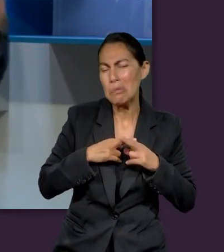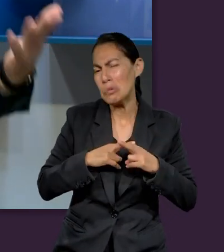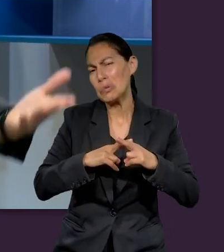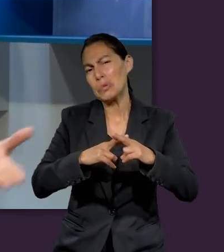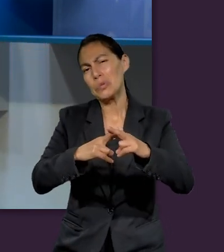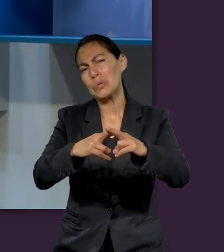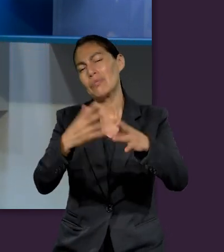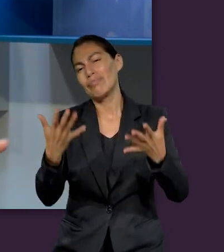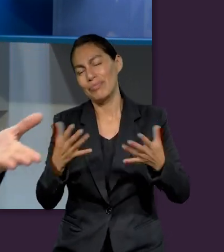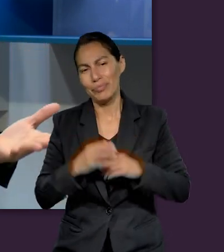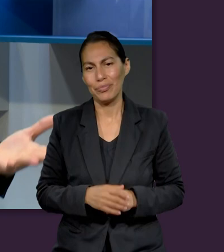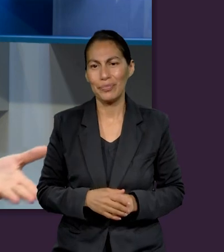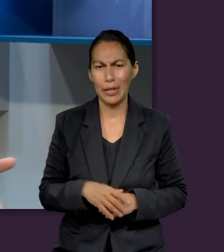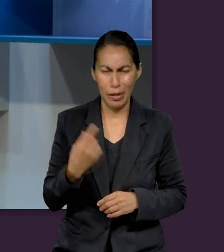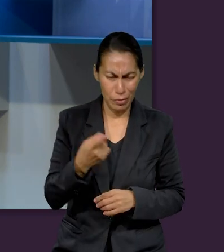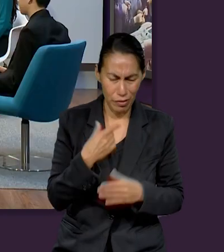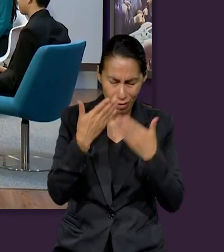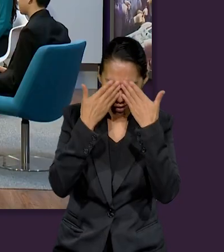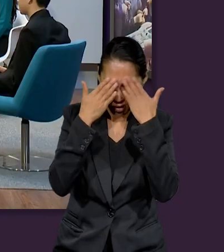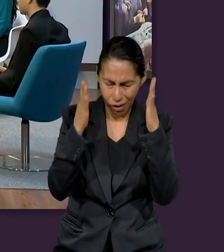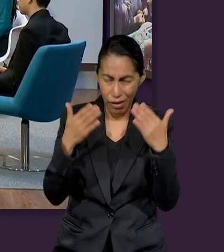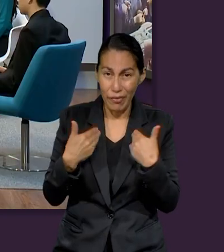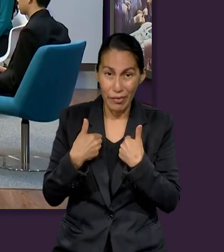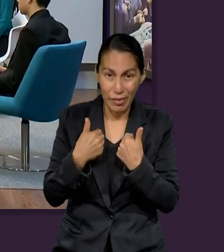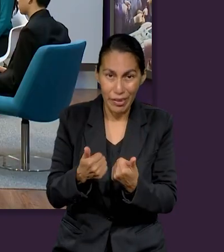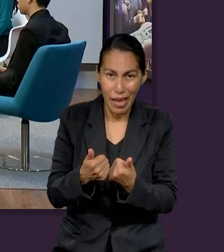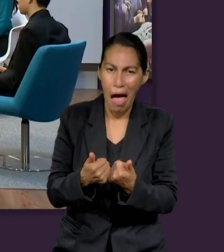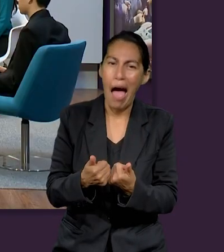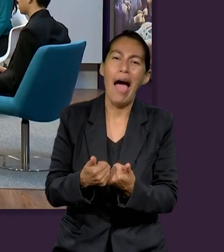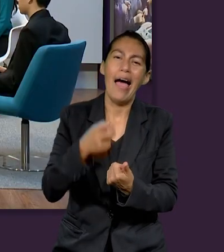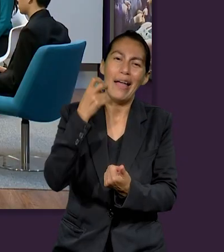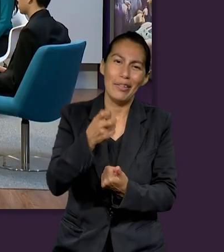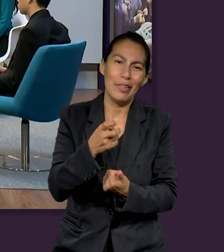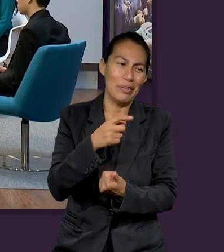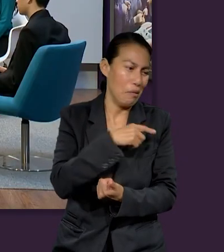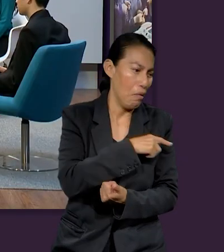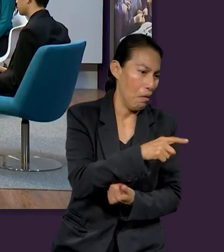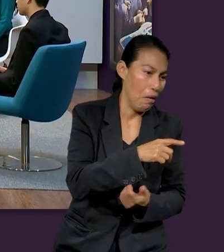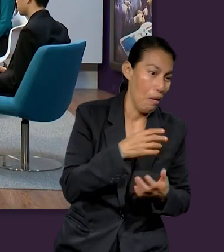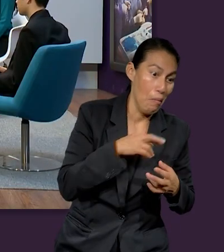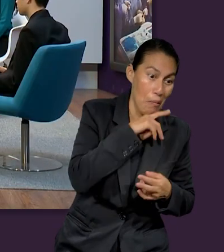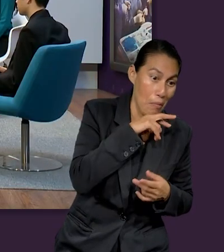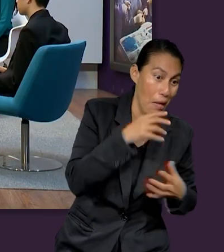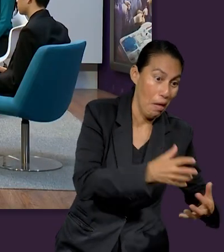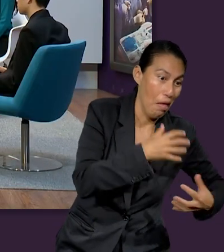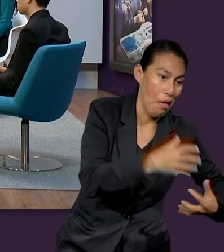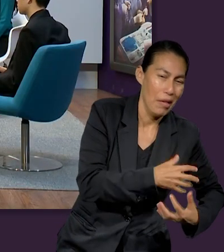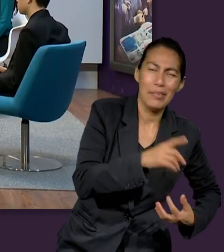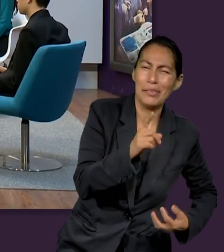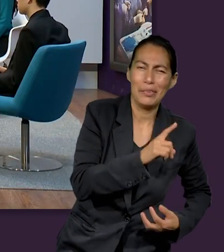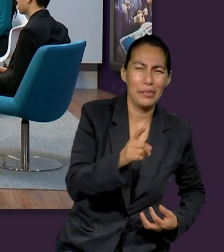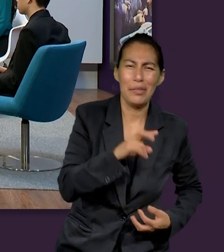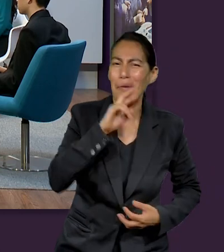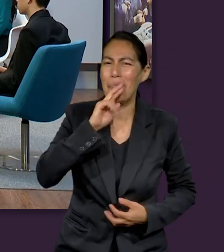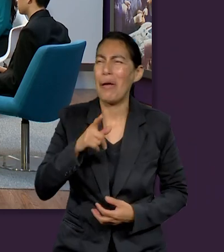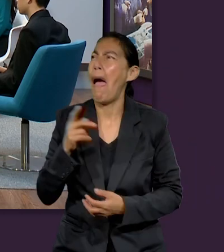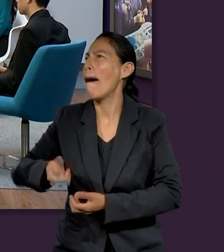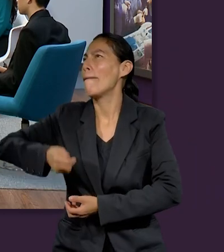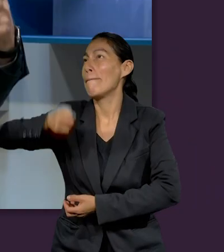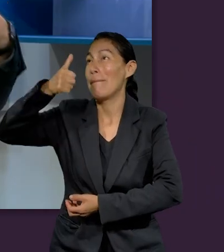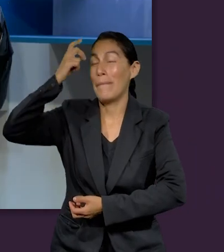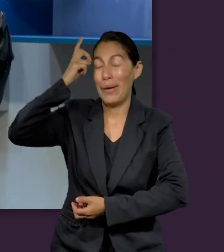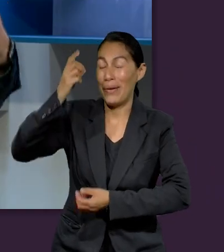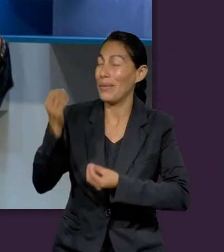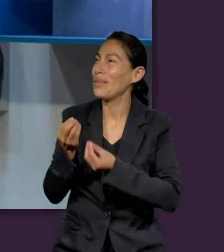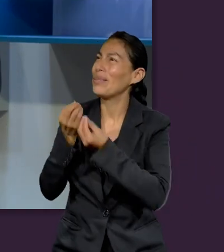así que eso y si le entendiéramos comprendiéramos y lo primero que apartáramos en nuestra planificación de